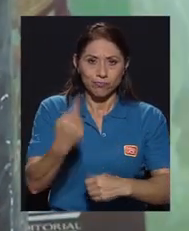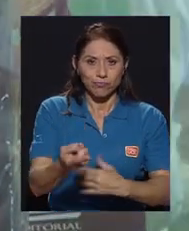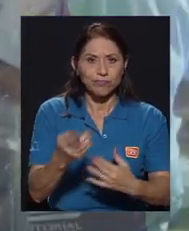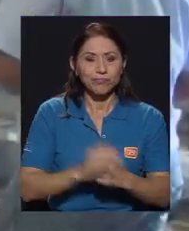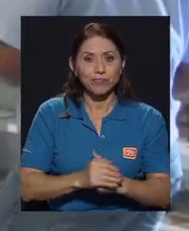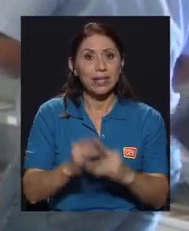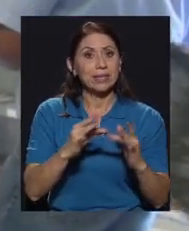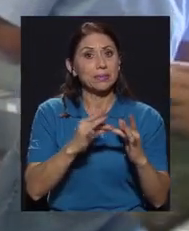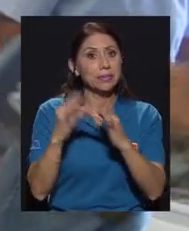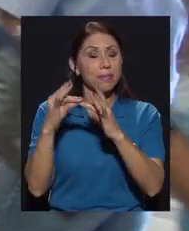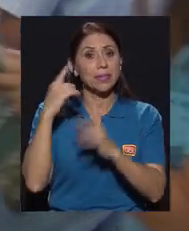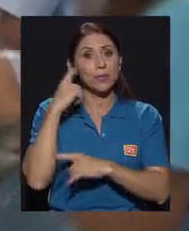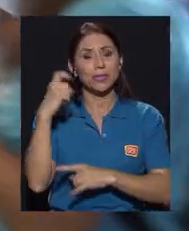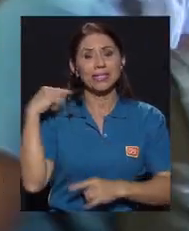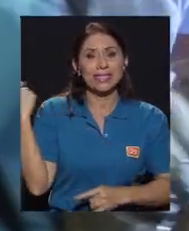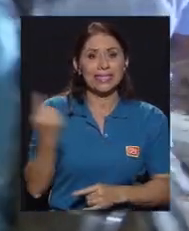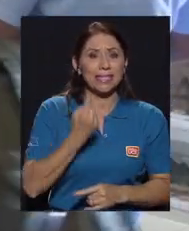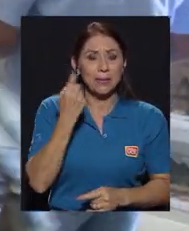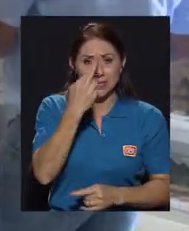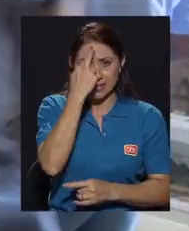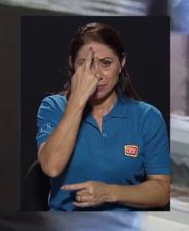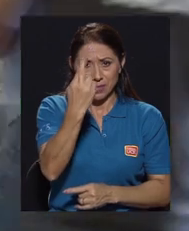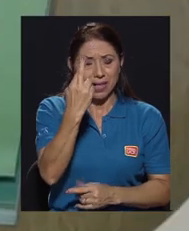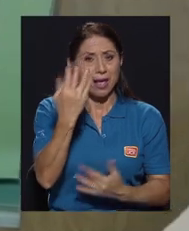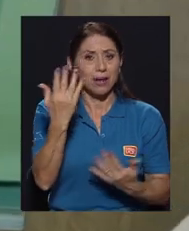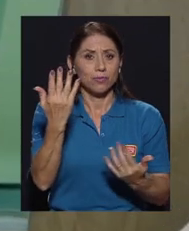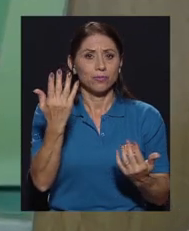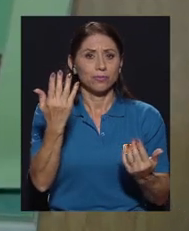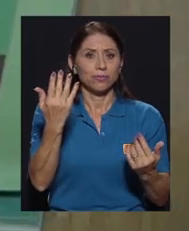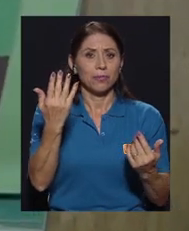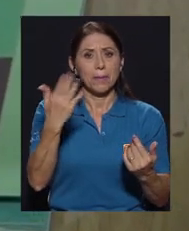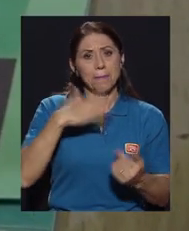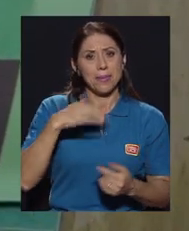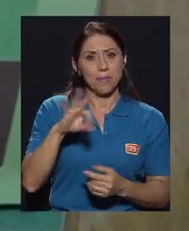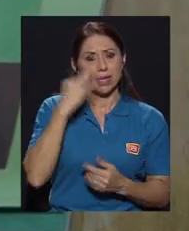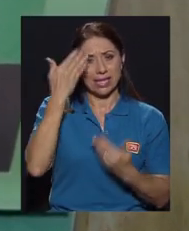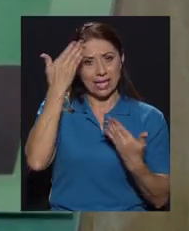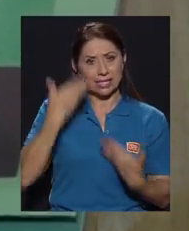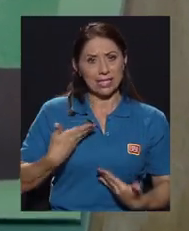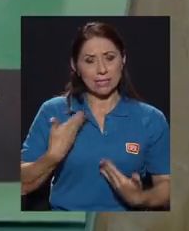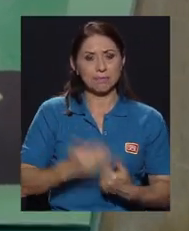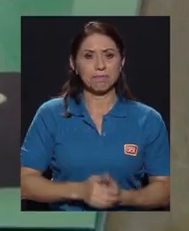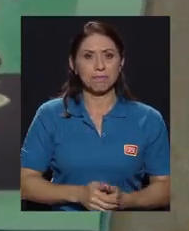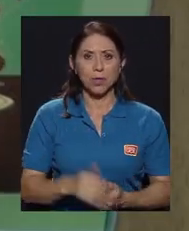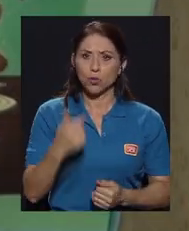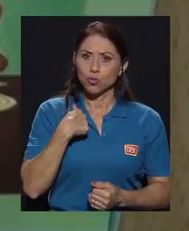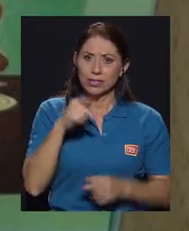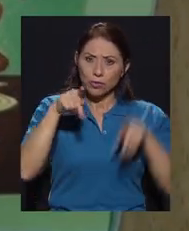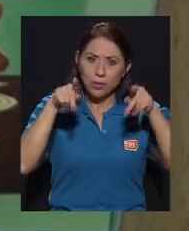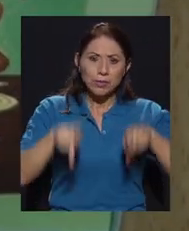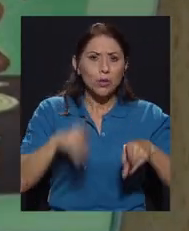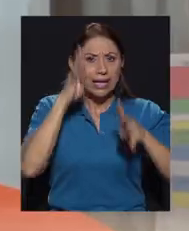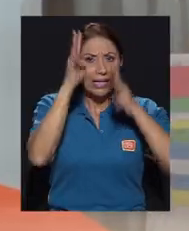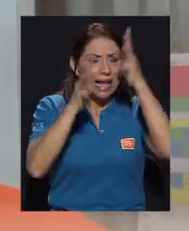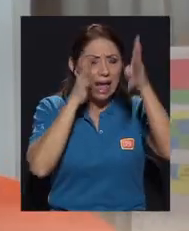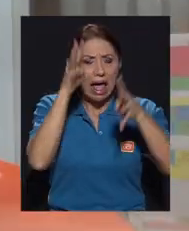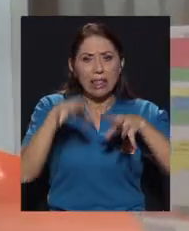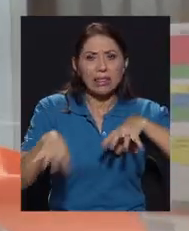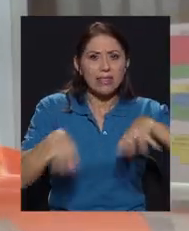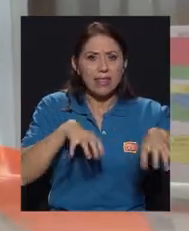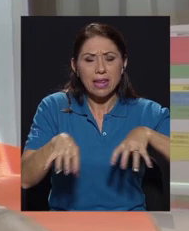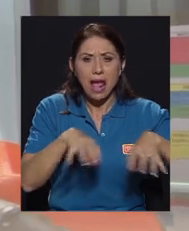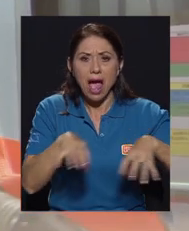realicé, especialmente porque siempre respetaron aquí mi manera de ser. He sido una persona muy creativa,